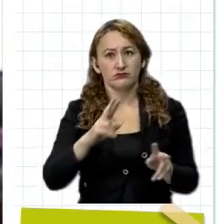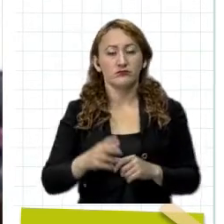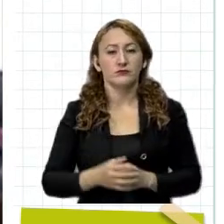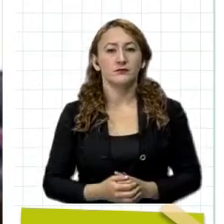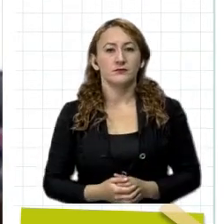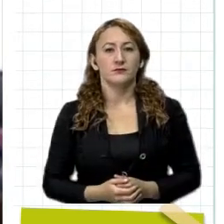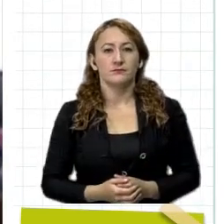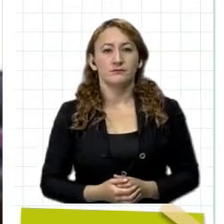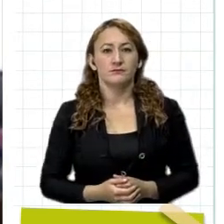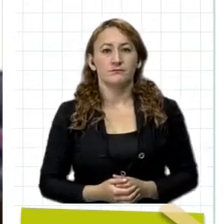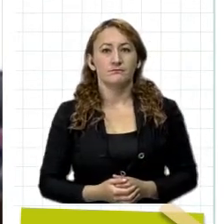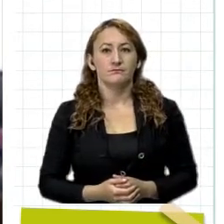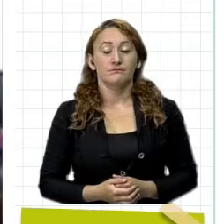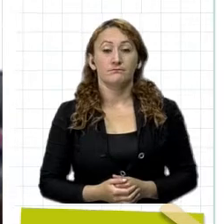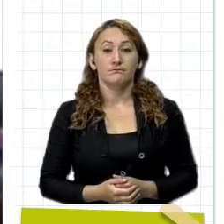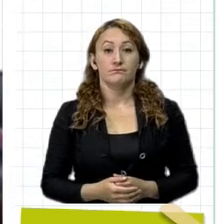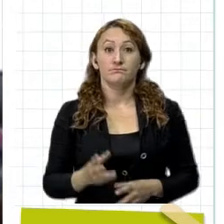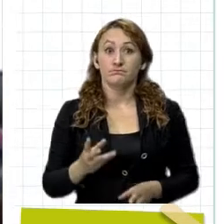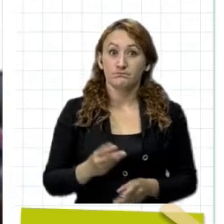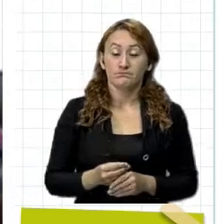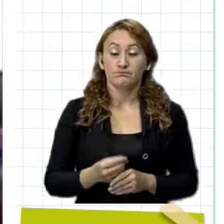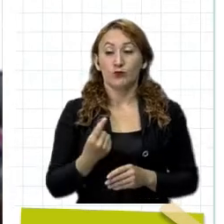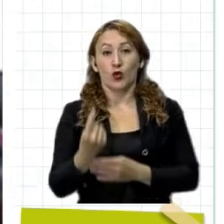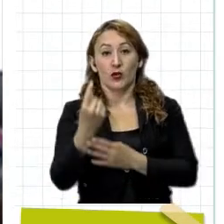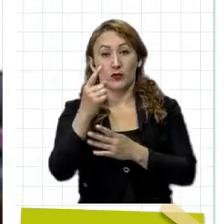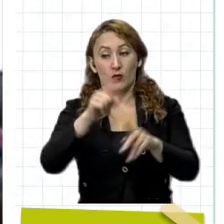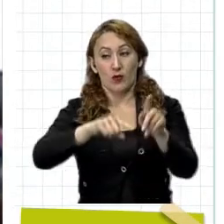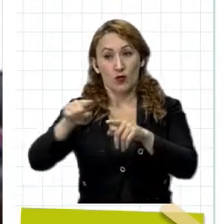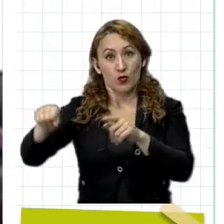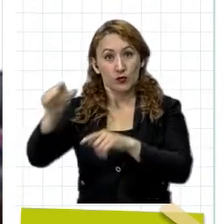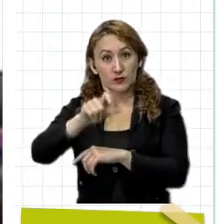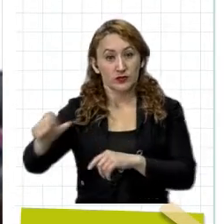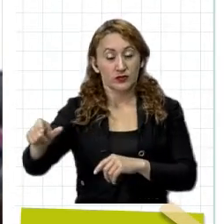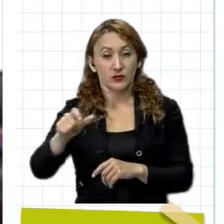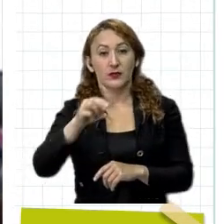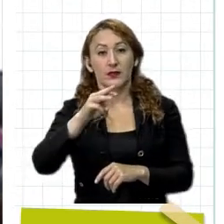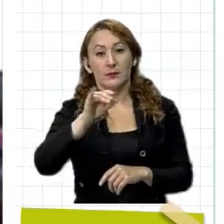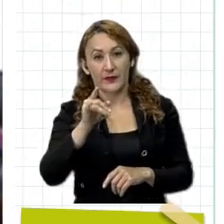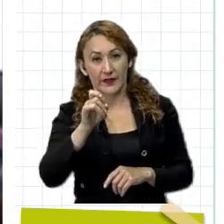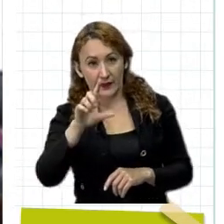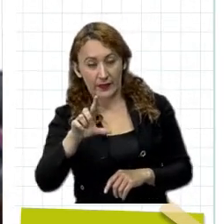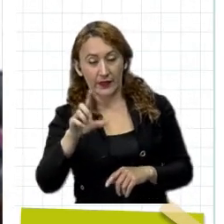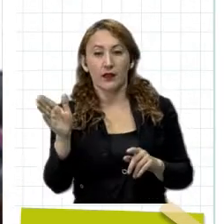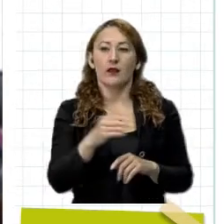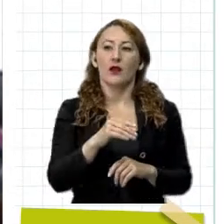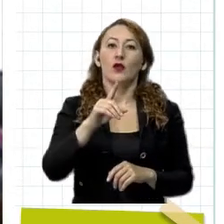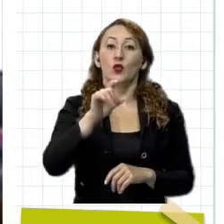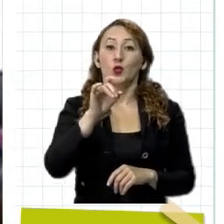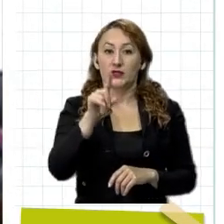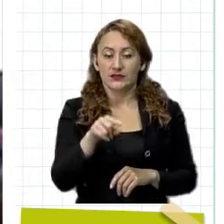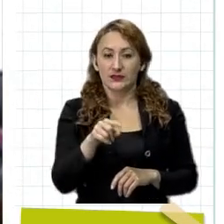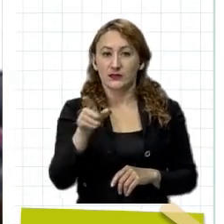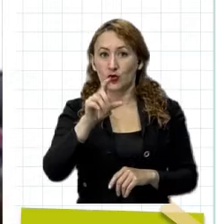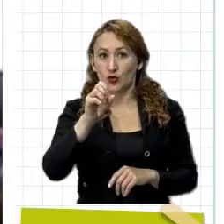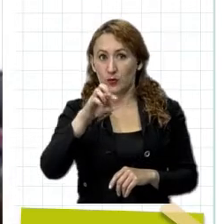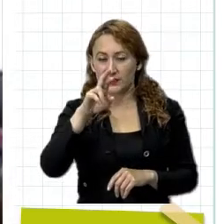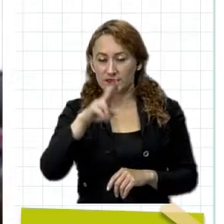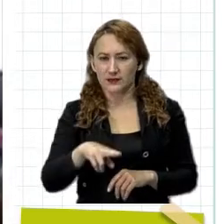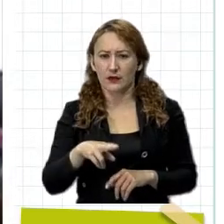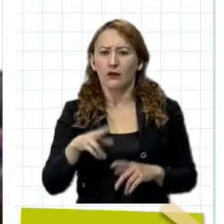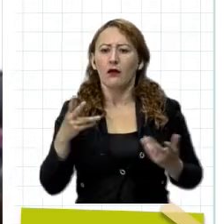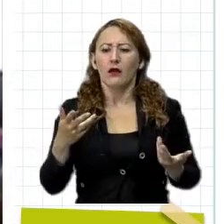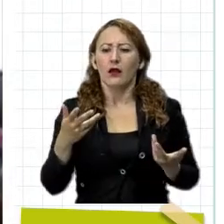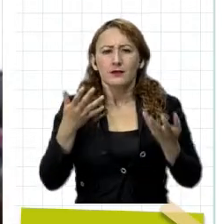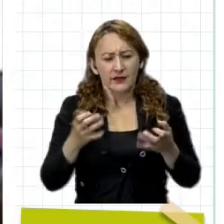otra parte, algunos políticos como Miguel Jiménez López y Luis López de Mesa buscaban proyectar el